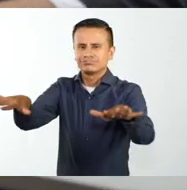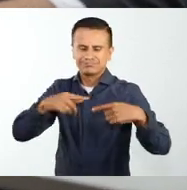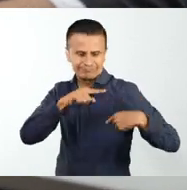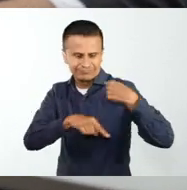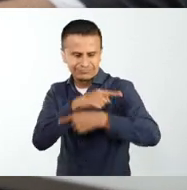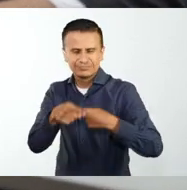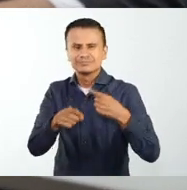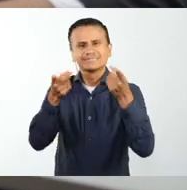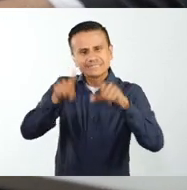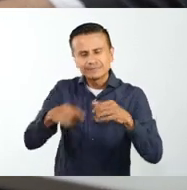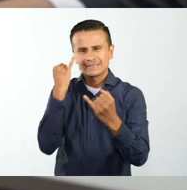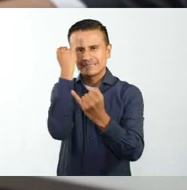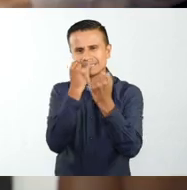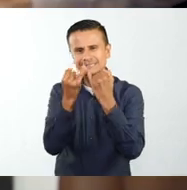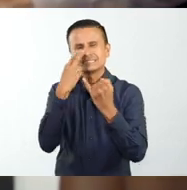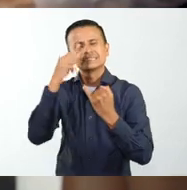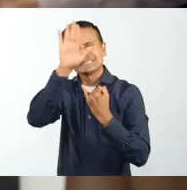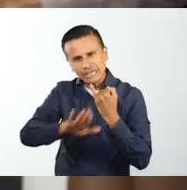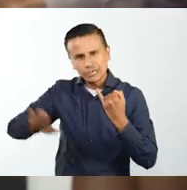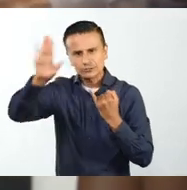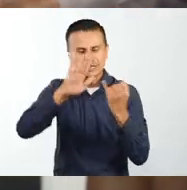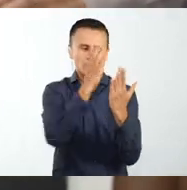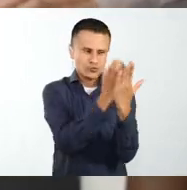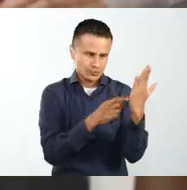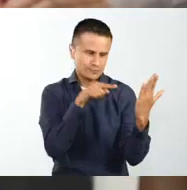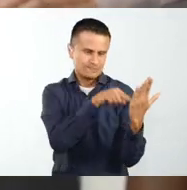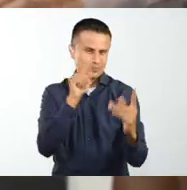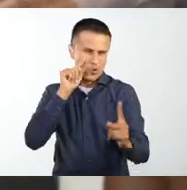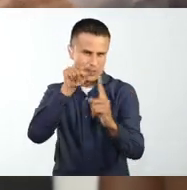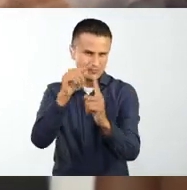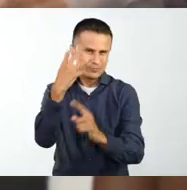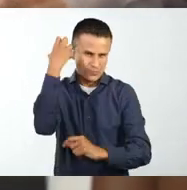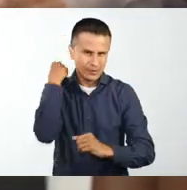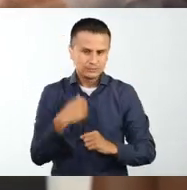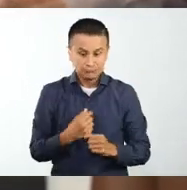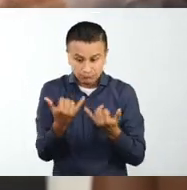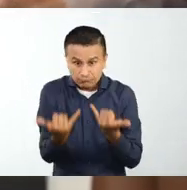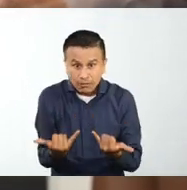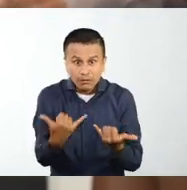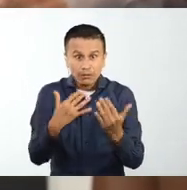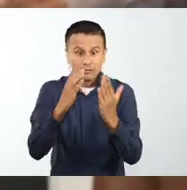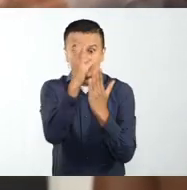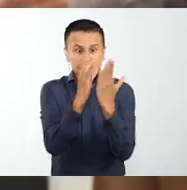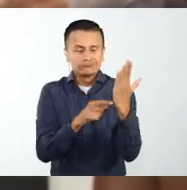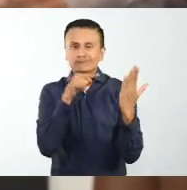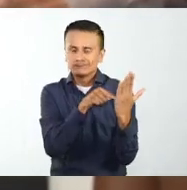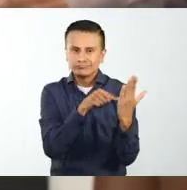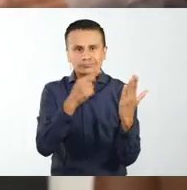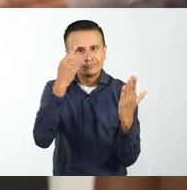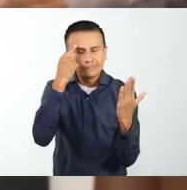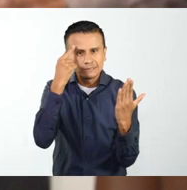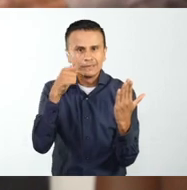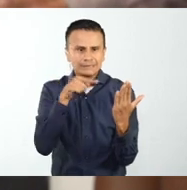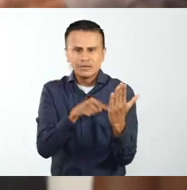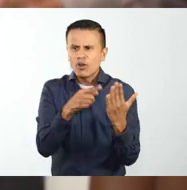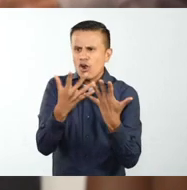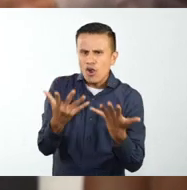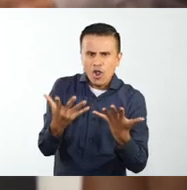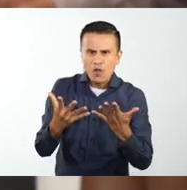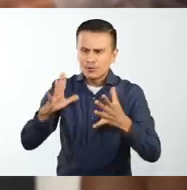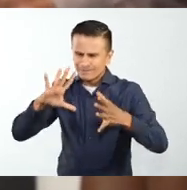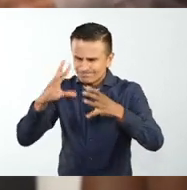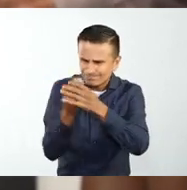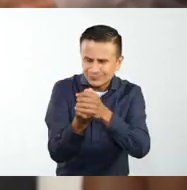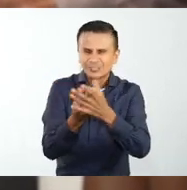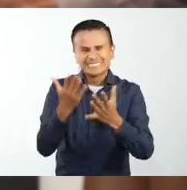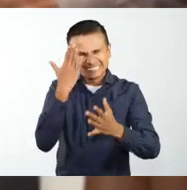y para construir una identidad nacional. Hoy en día, el currículum, para favorecer la inclusión en